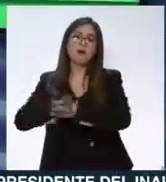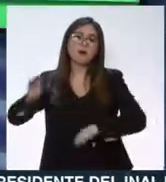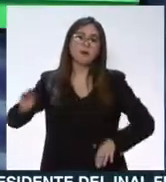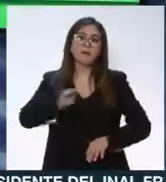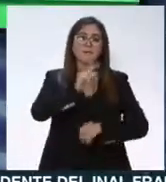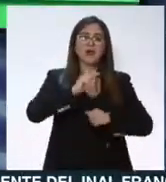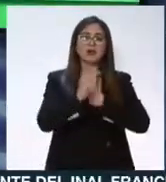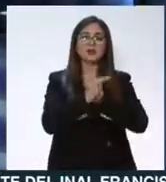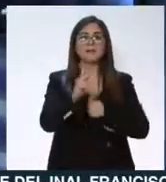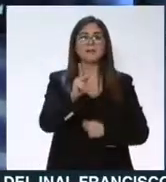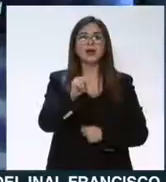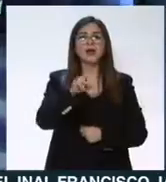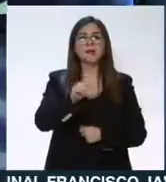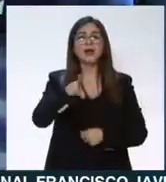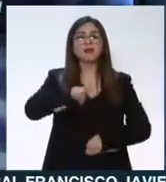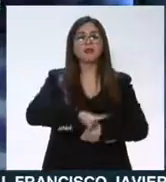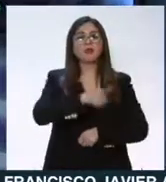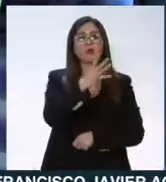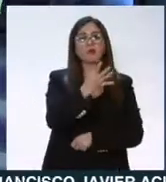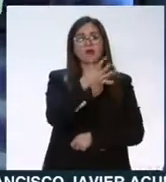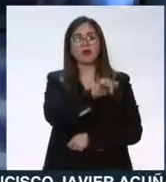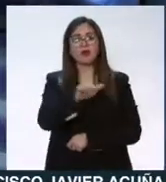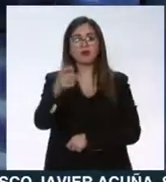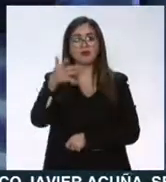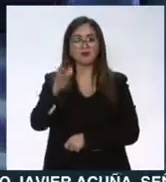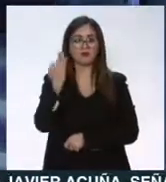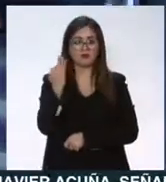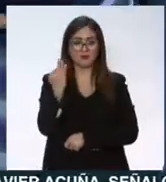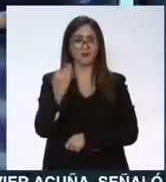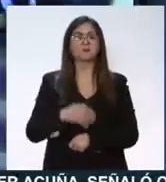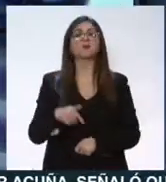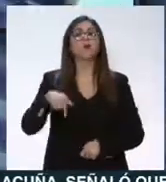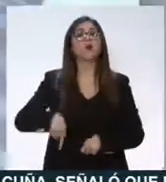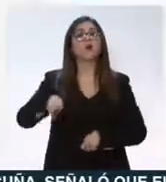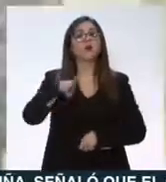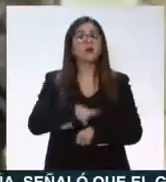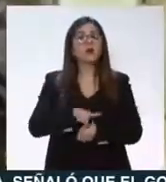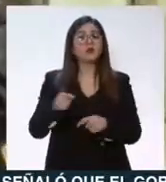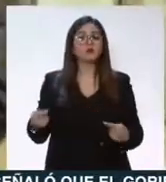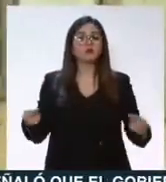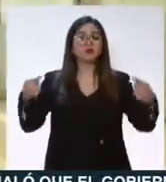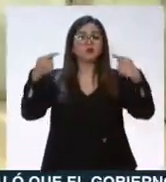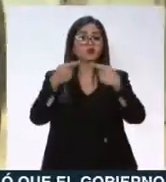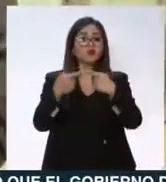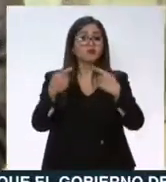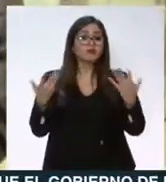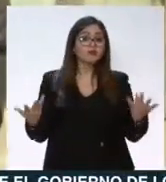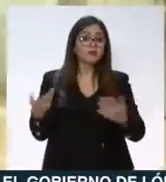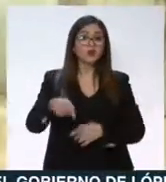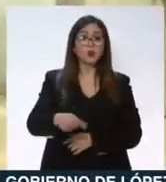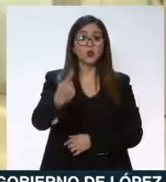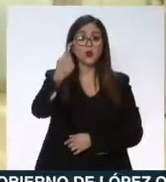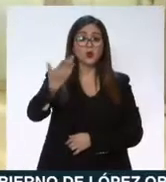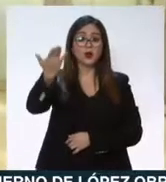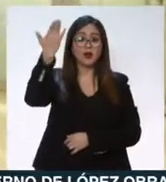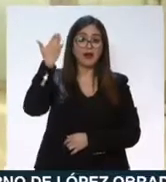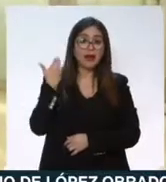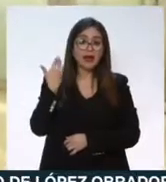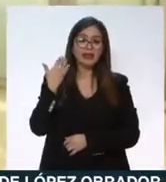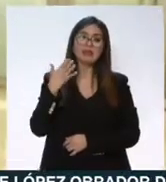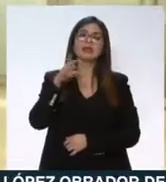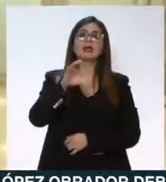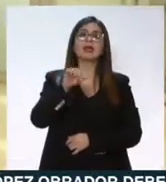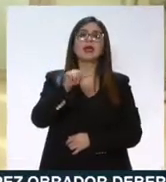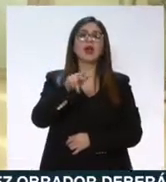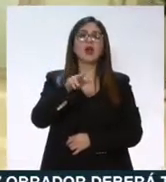y será del 4 al 10 de febrero. Y hoy enfrentamiento entre mexicanos, mientras que uno se la rifaba, jugaba, antes